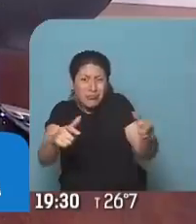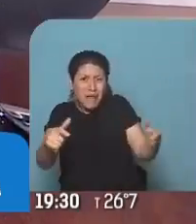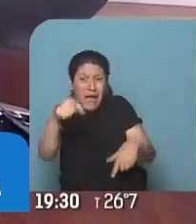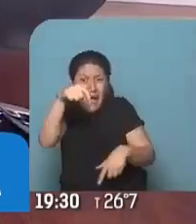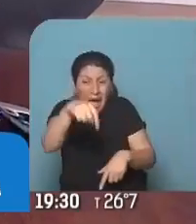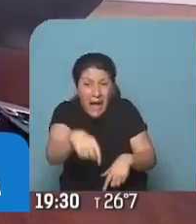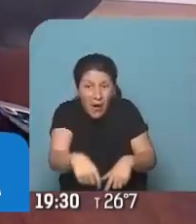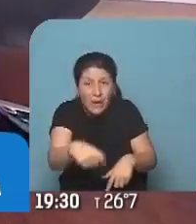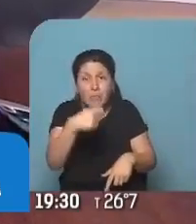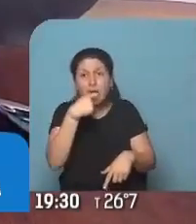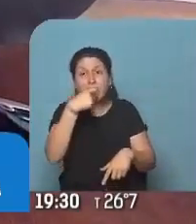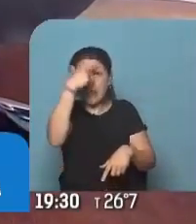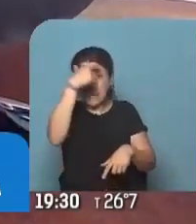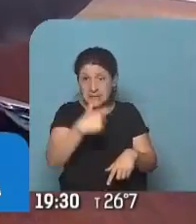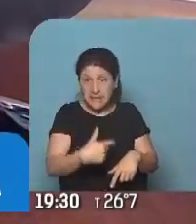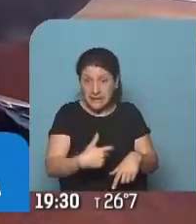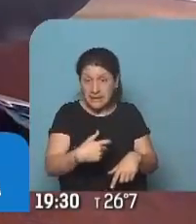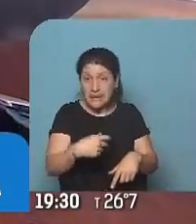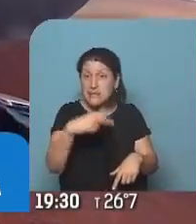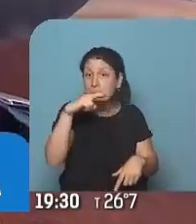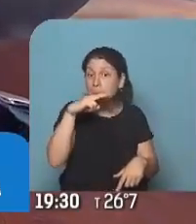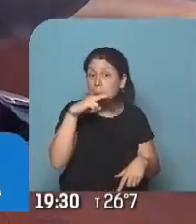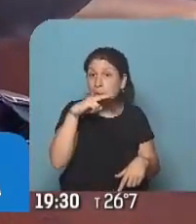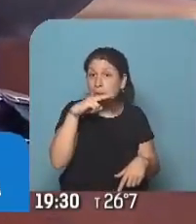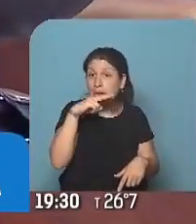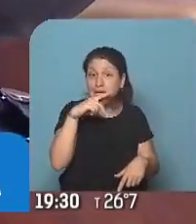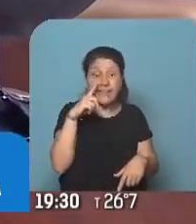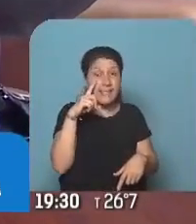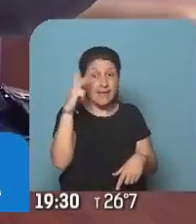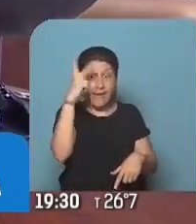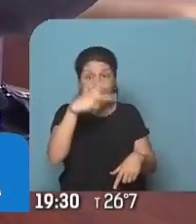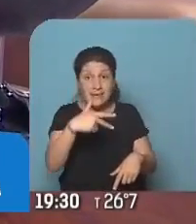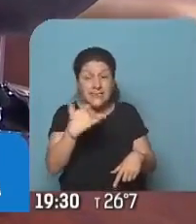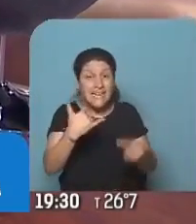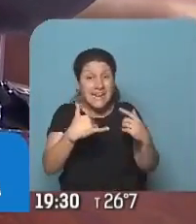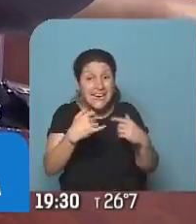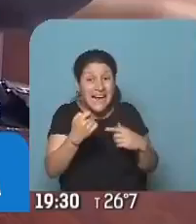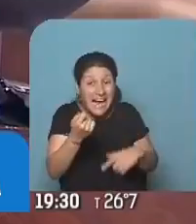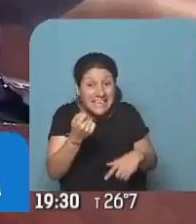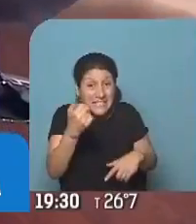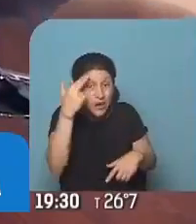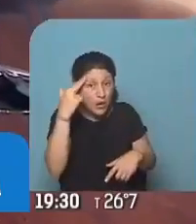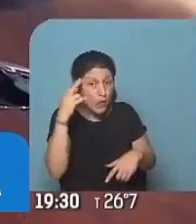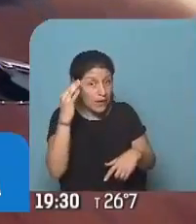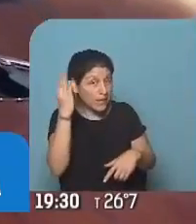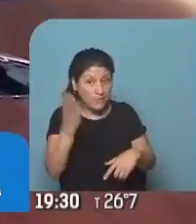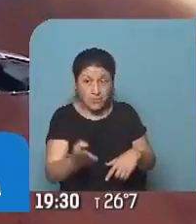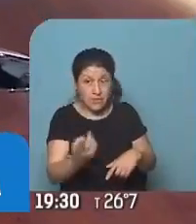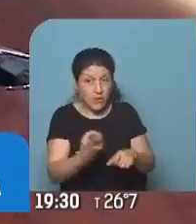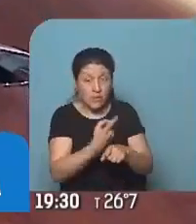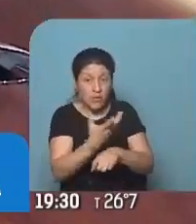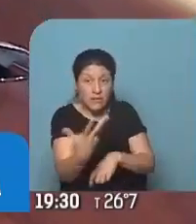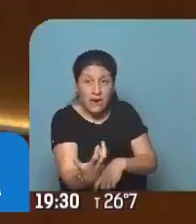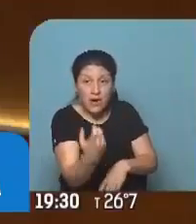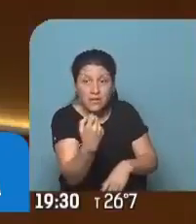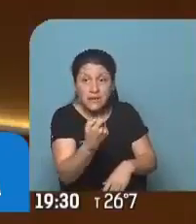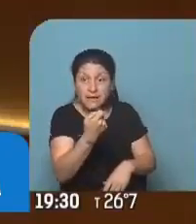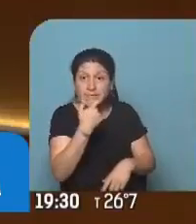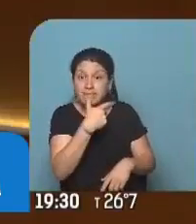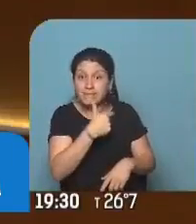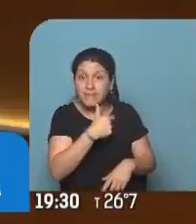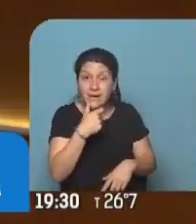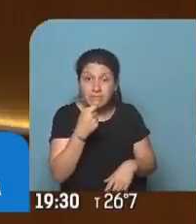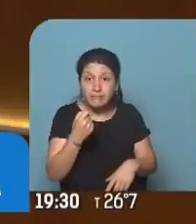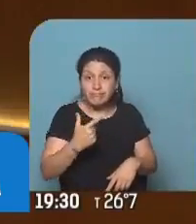con VIH, la gran mayoría de los pacientes, casi el 90%, no tiene acceso a medicamentos antirretrovirales. Todo